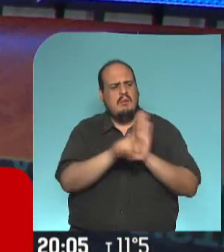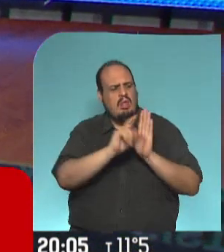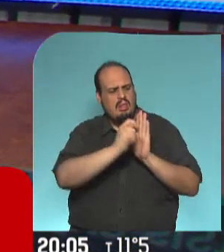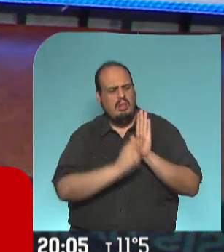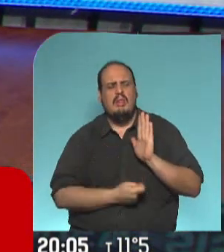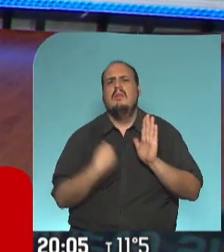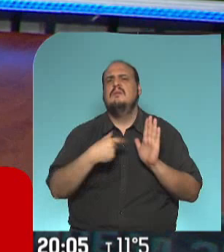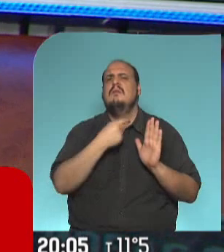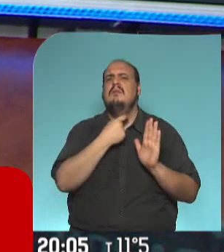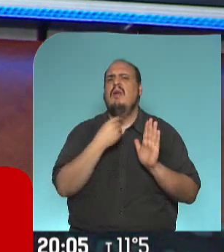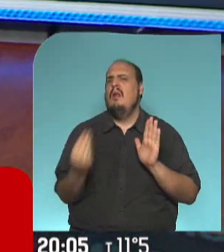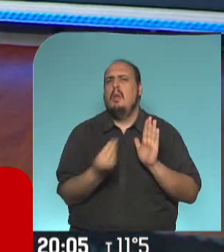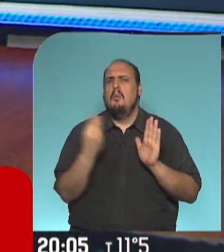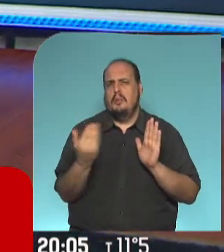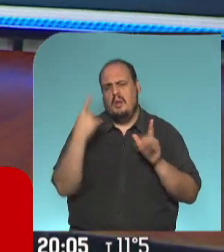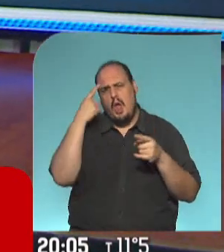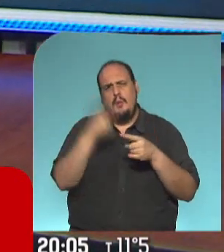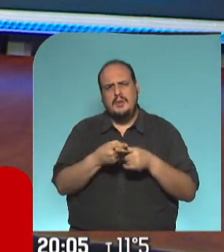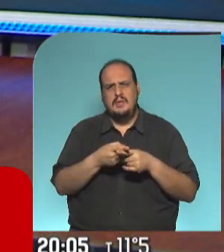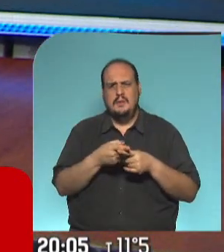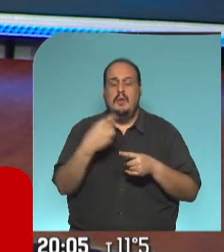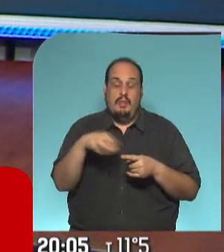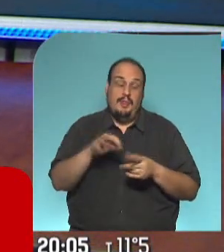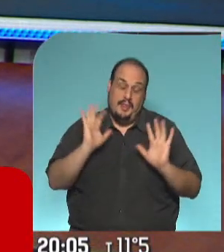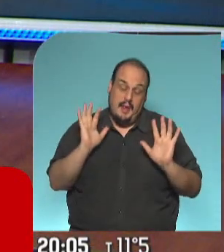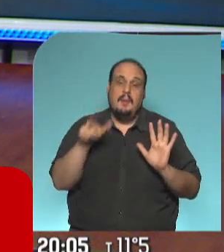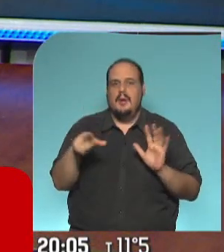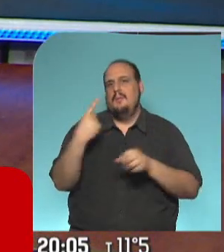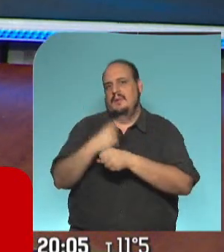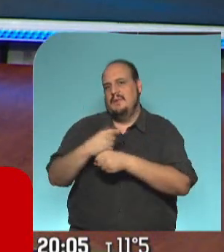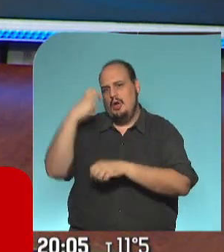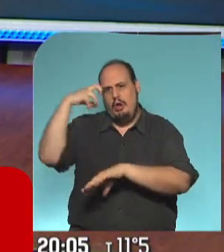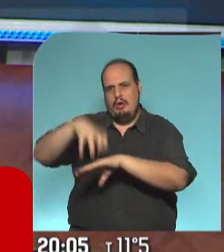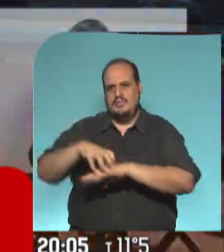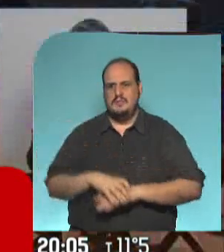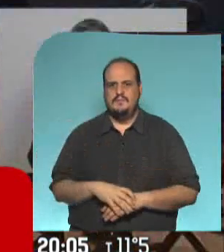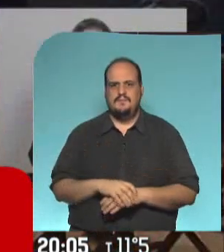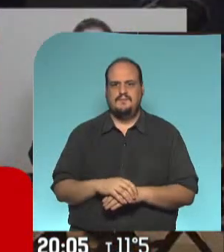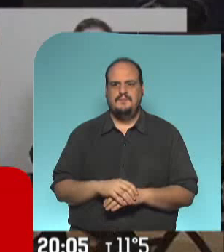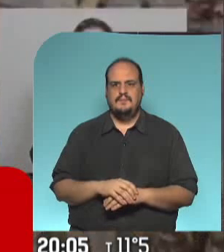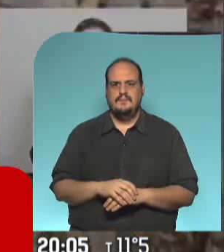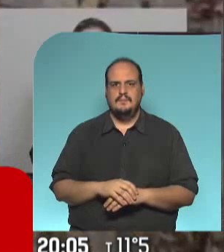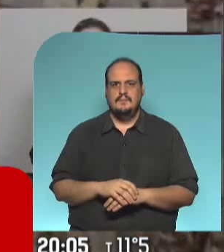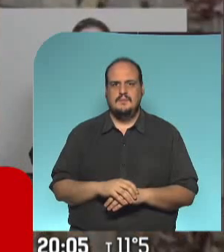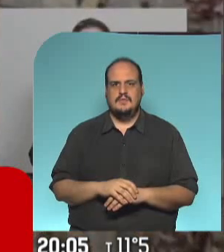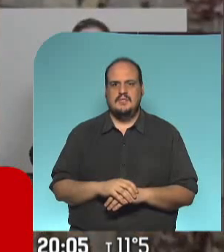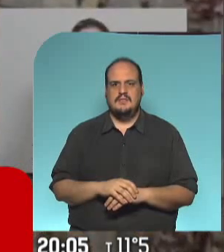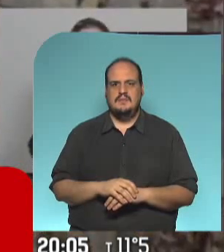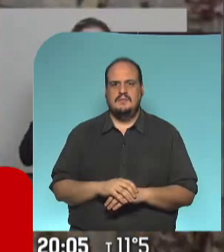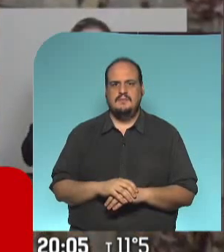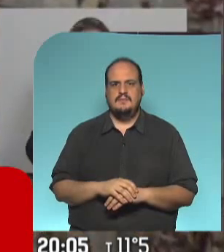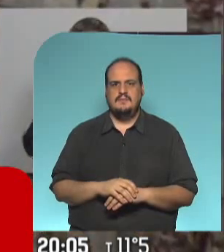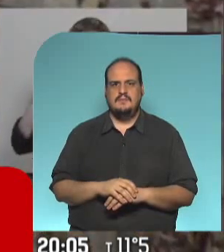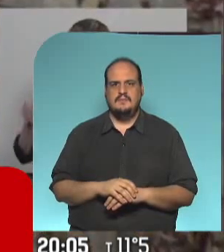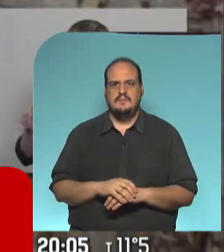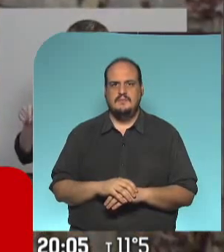sentía esta reforma tenía o tiene que llegar, porque obviamente debe pasar por el Congreso. Los 4 años que precedieron mi